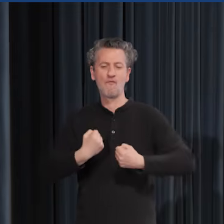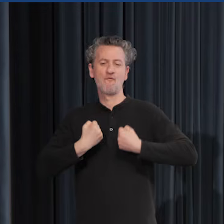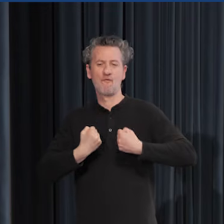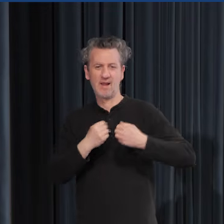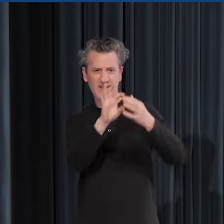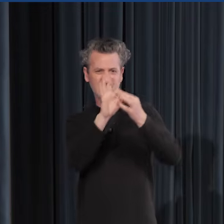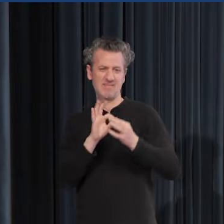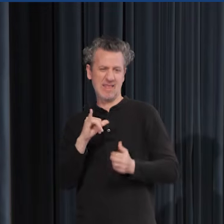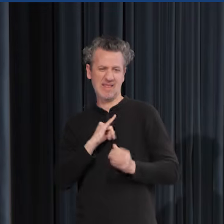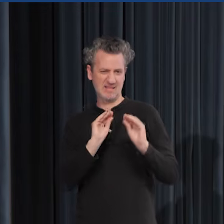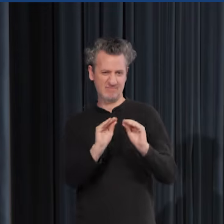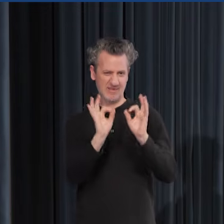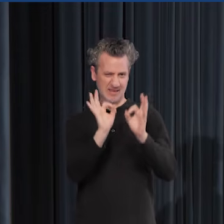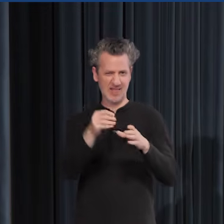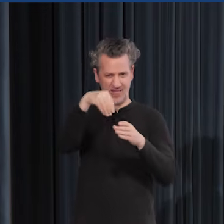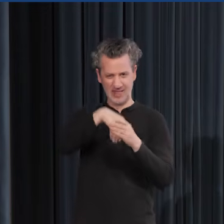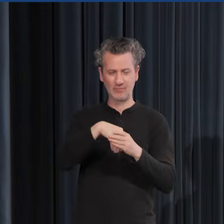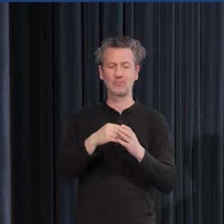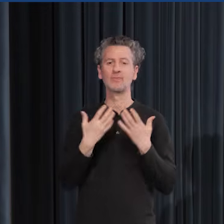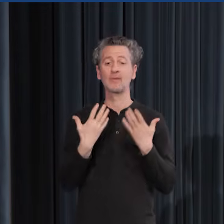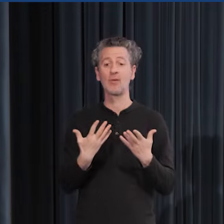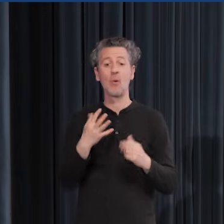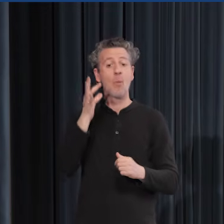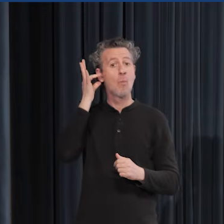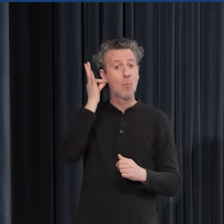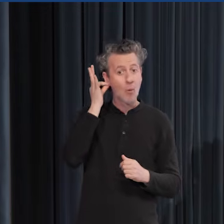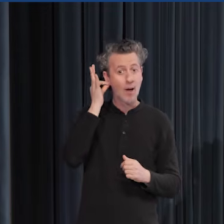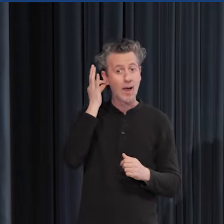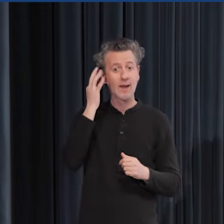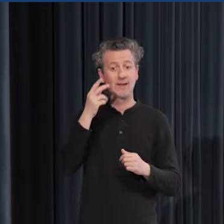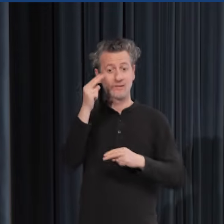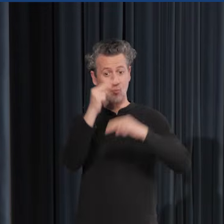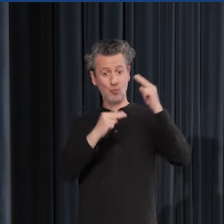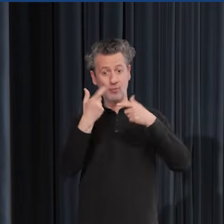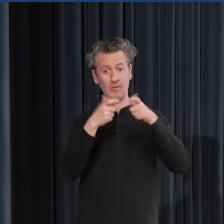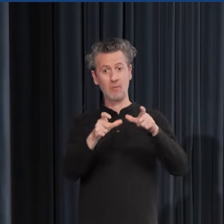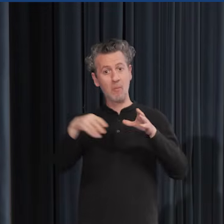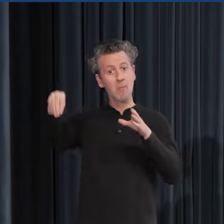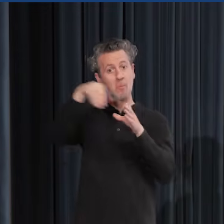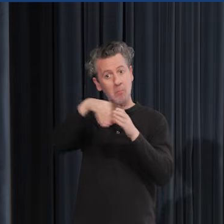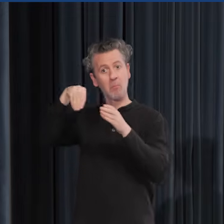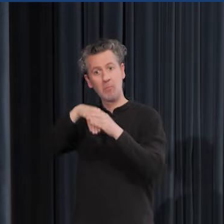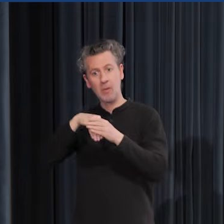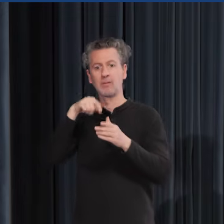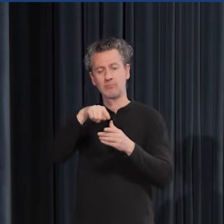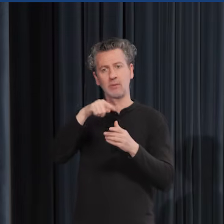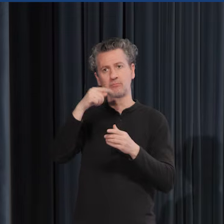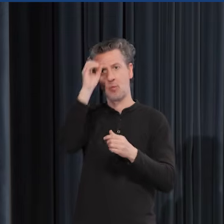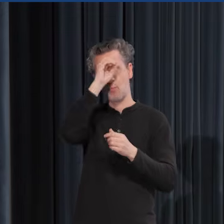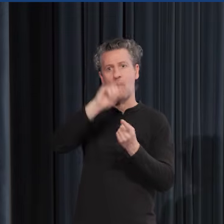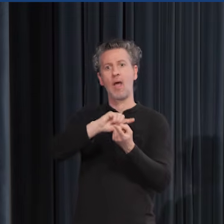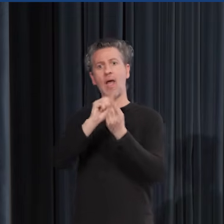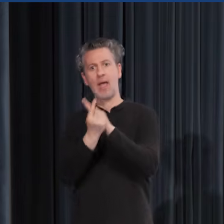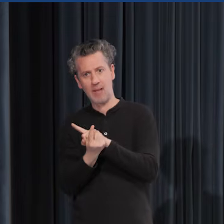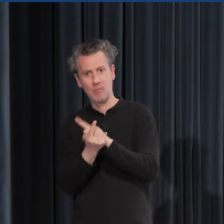Entonces, la incorporación de mujeres al sector de la construcción está cuestionando este constructo y está poniendo